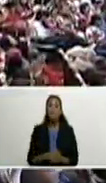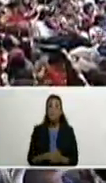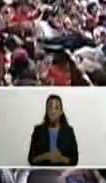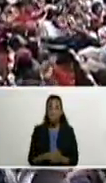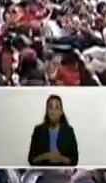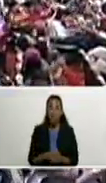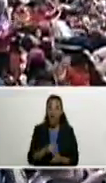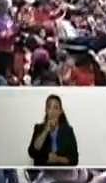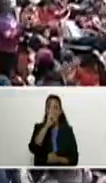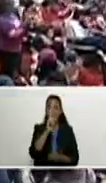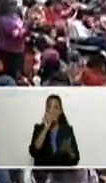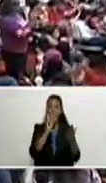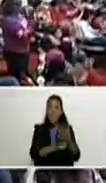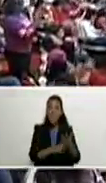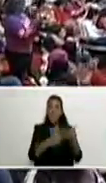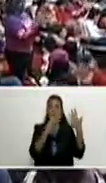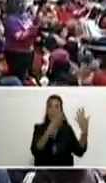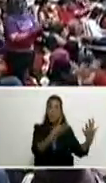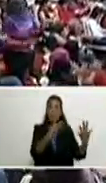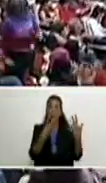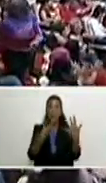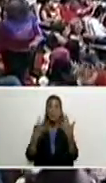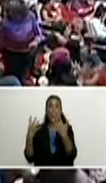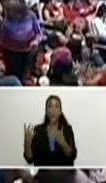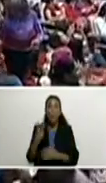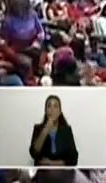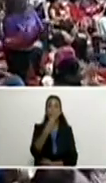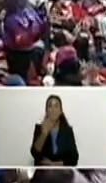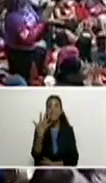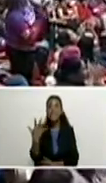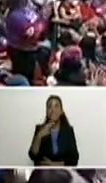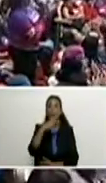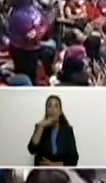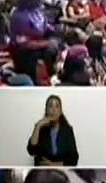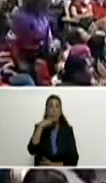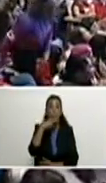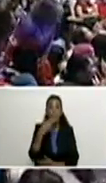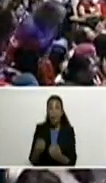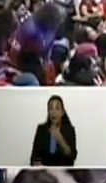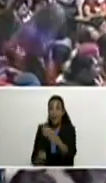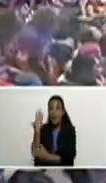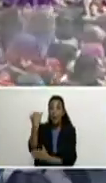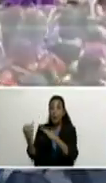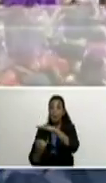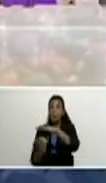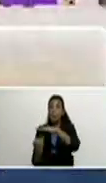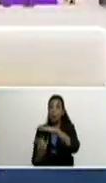Fue en el año 1999, un 25 de octubre.